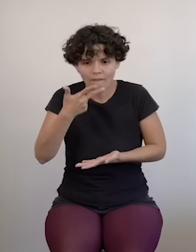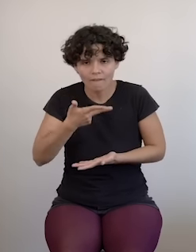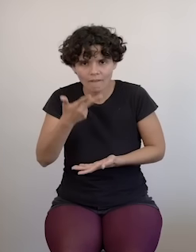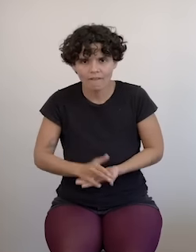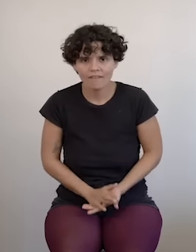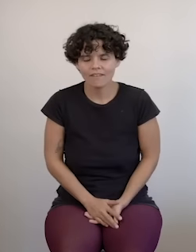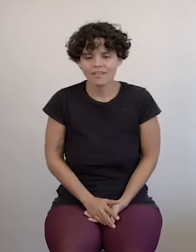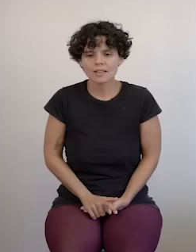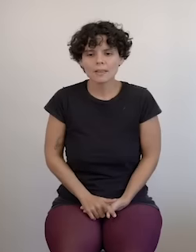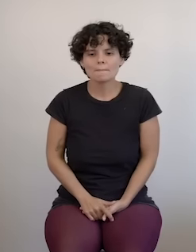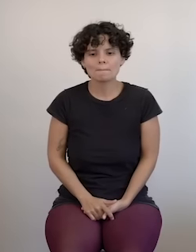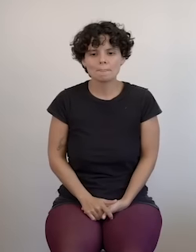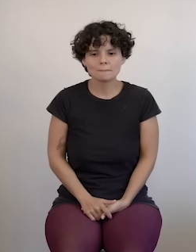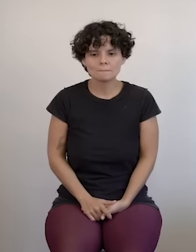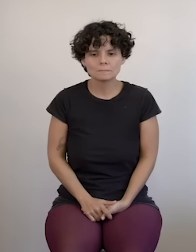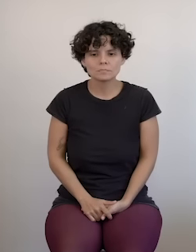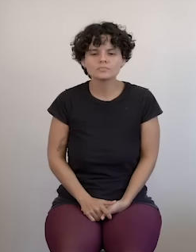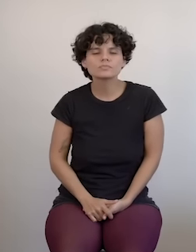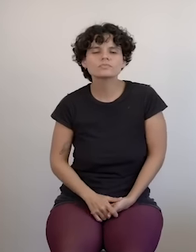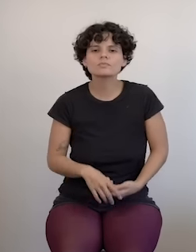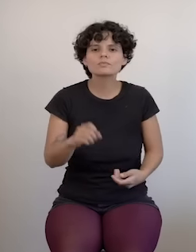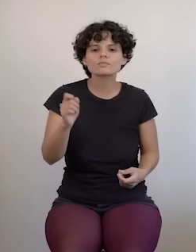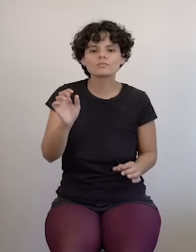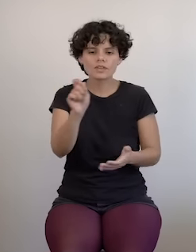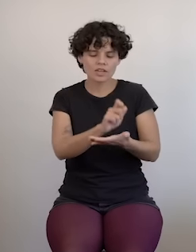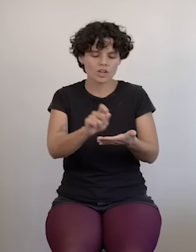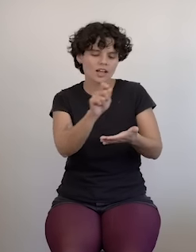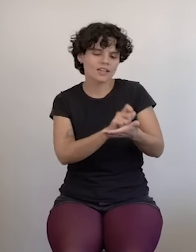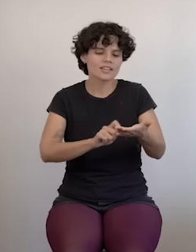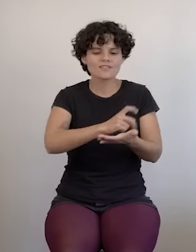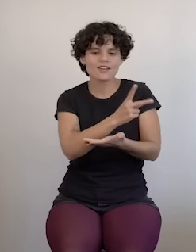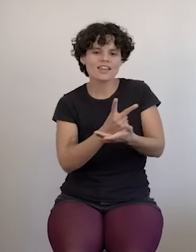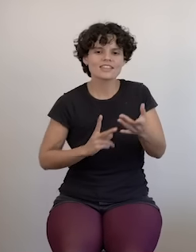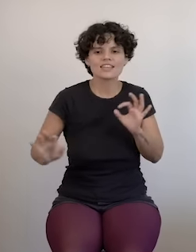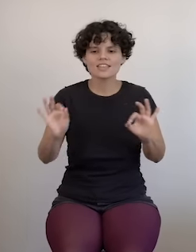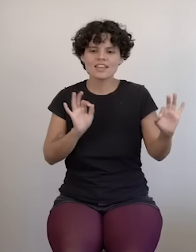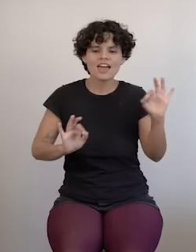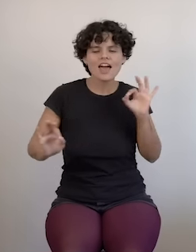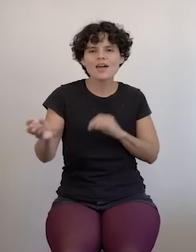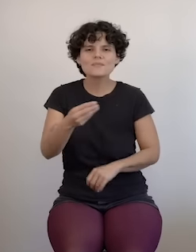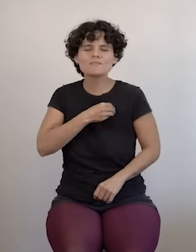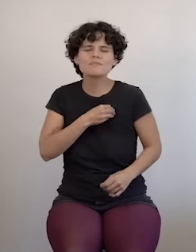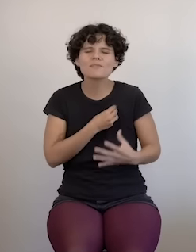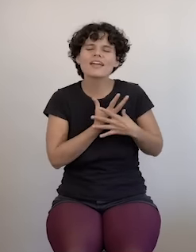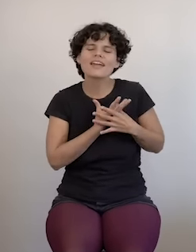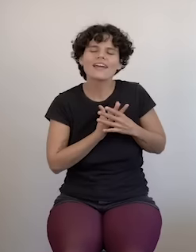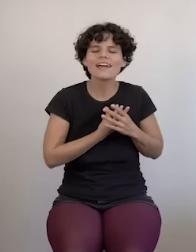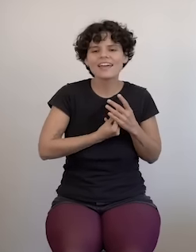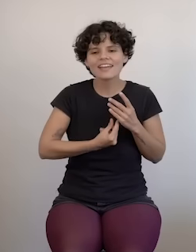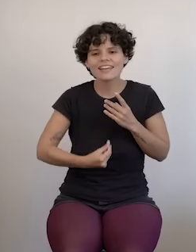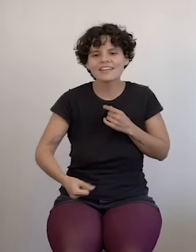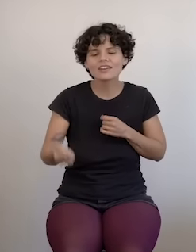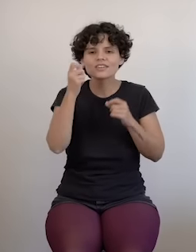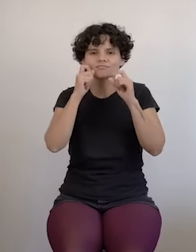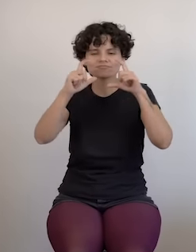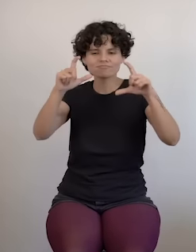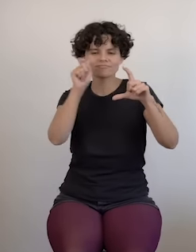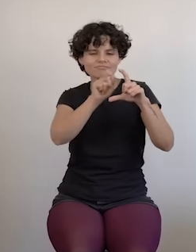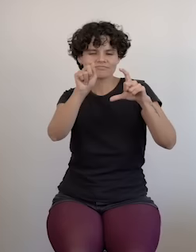ortografía. Cuando escribo arte elegante olvido todas las penas. Con tan solo